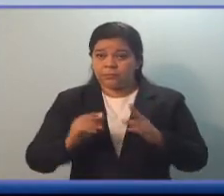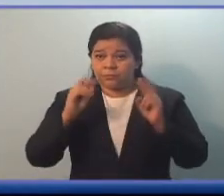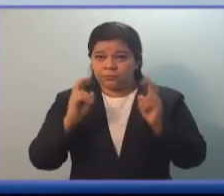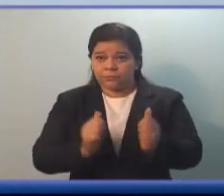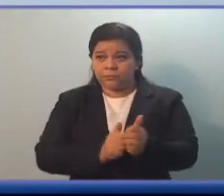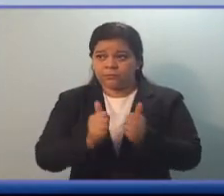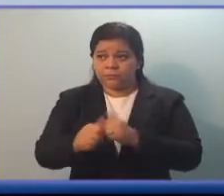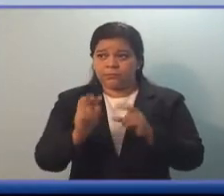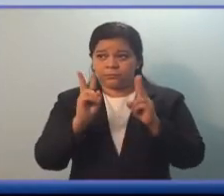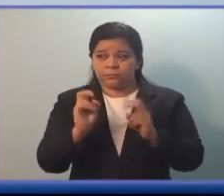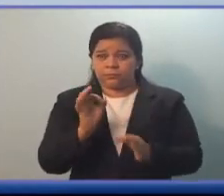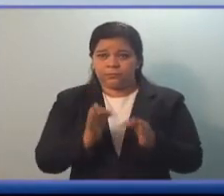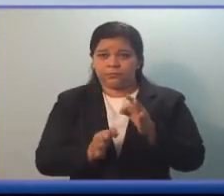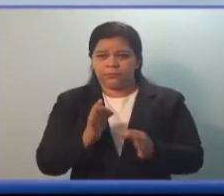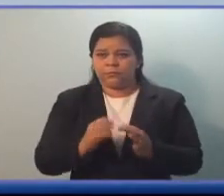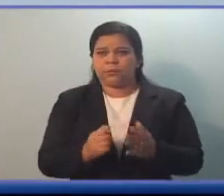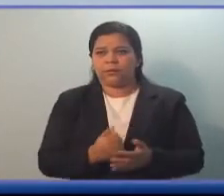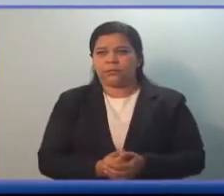especialmente jurisdiccional,